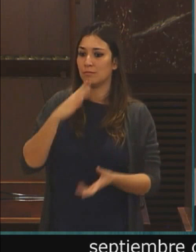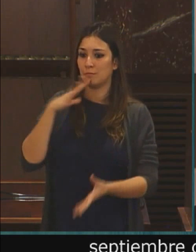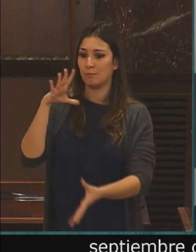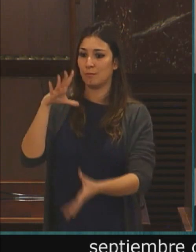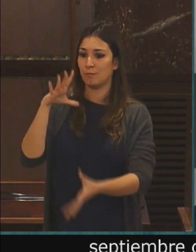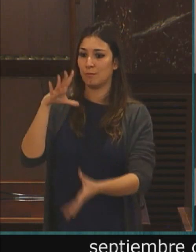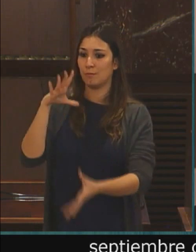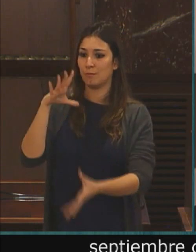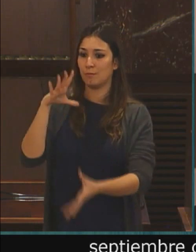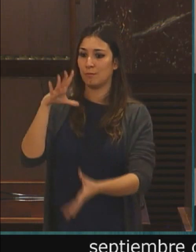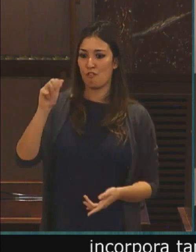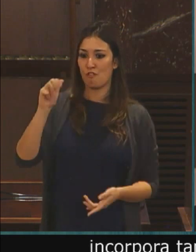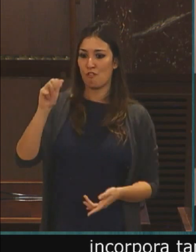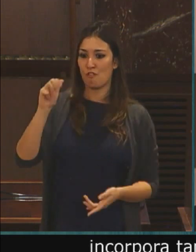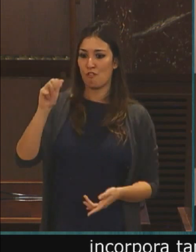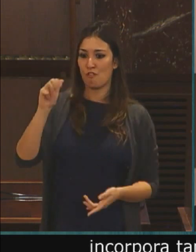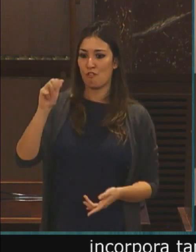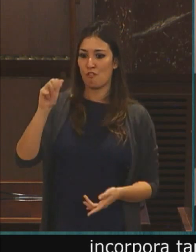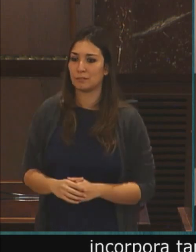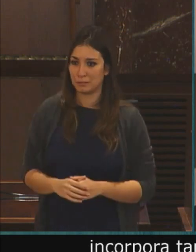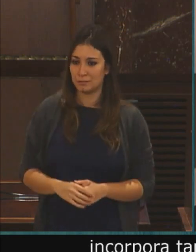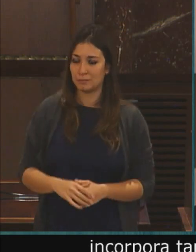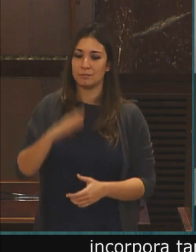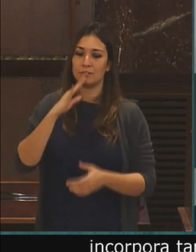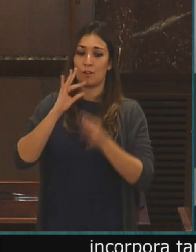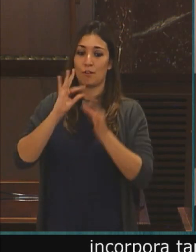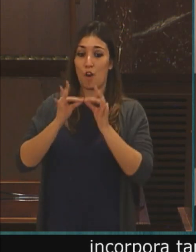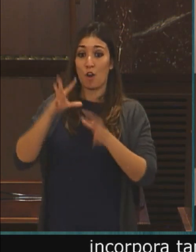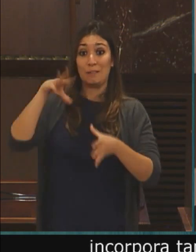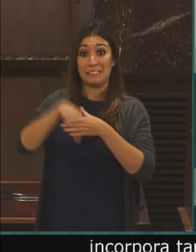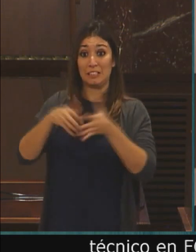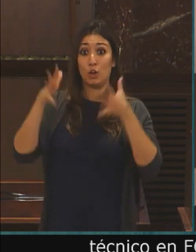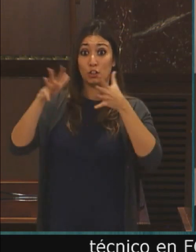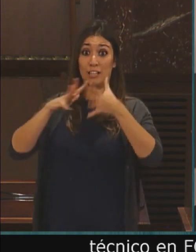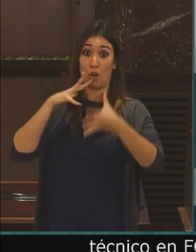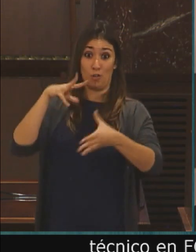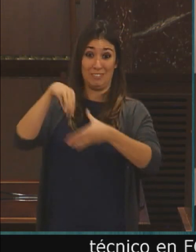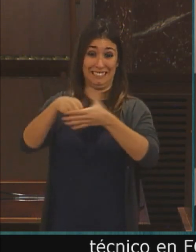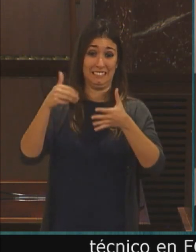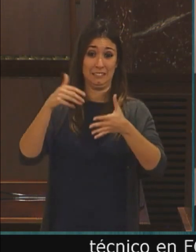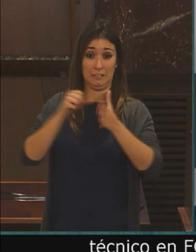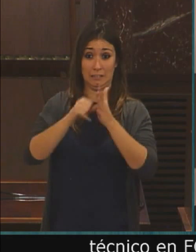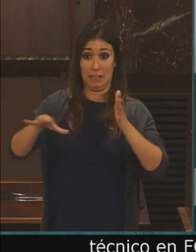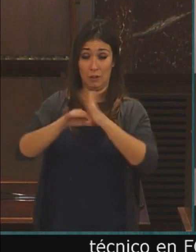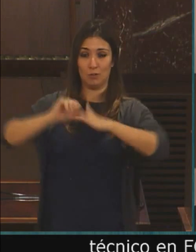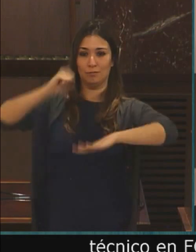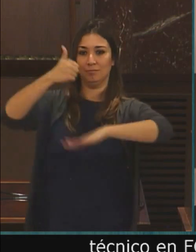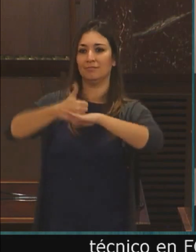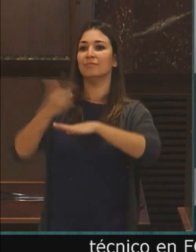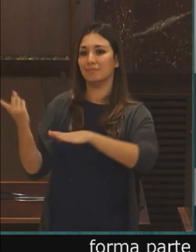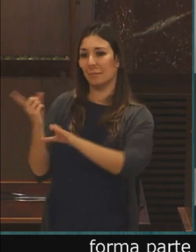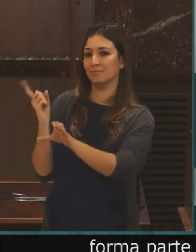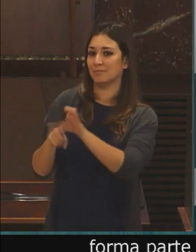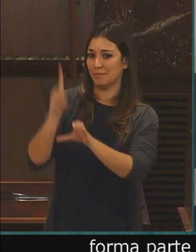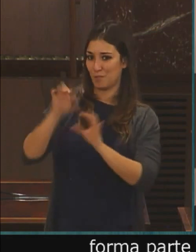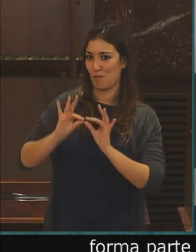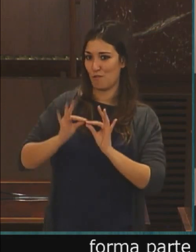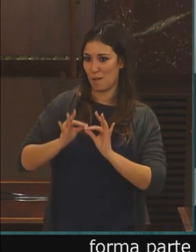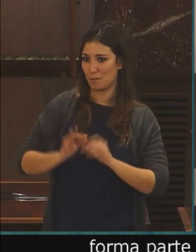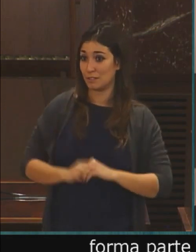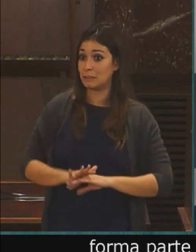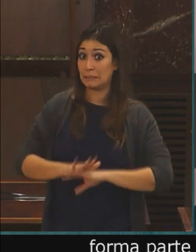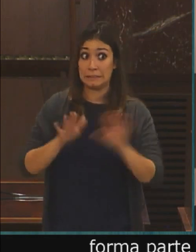en FOAPS. Indicar que FOAPS forma parte del Consejo Rector del Centro de Normalización Lingüística.